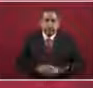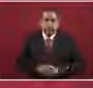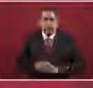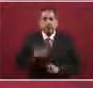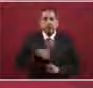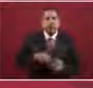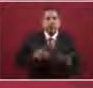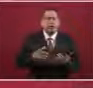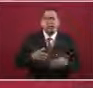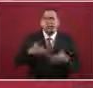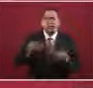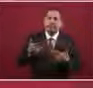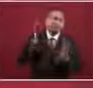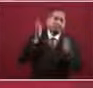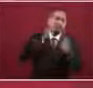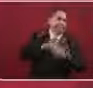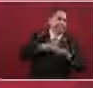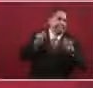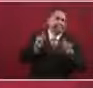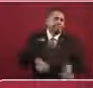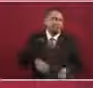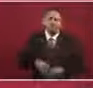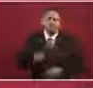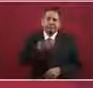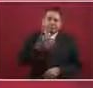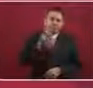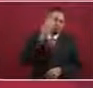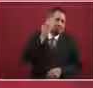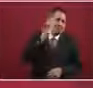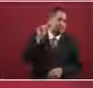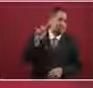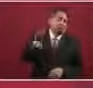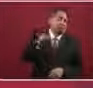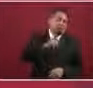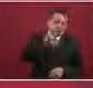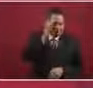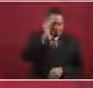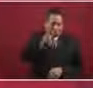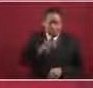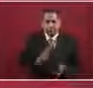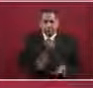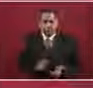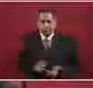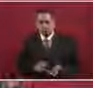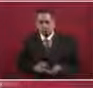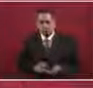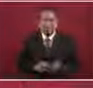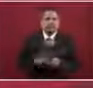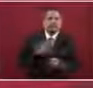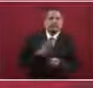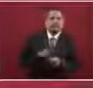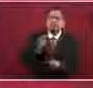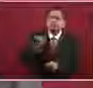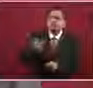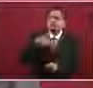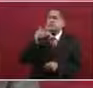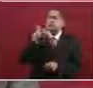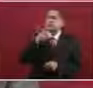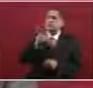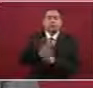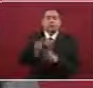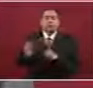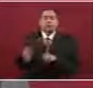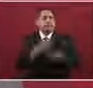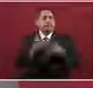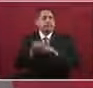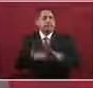perdamos hasta nuestra capacidad de asombro. Ya se empieza a ver como algo normal. Ahí